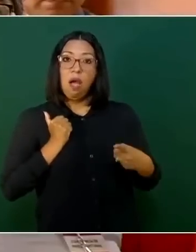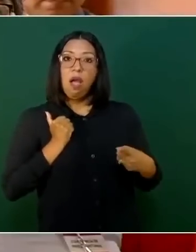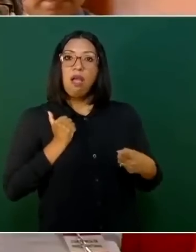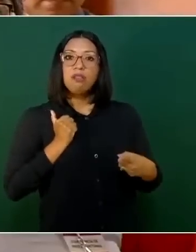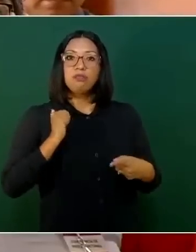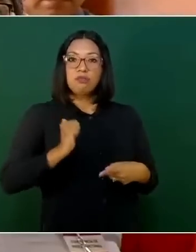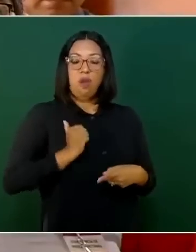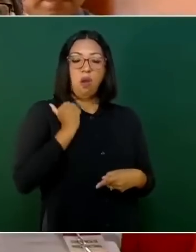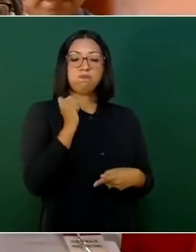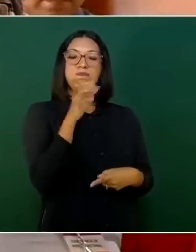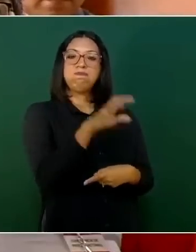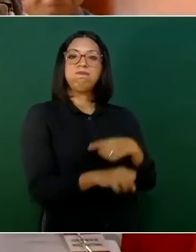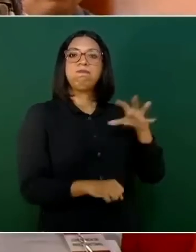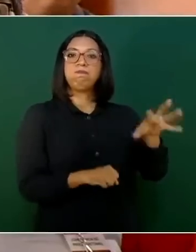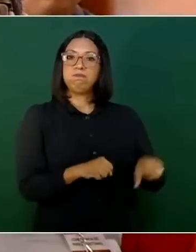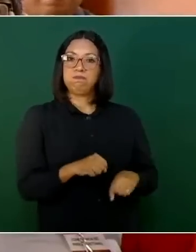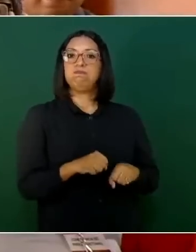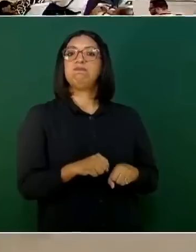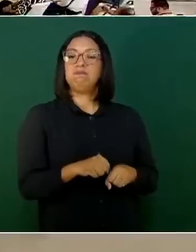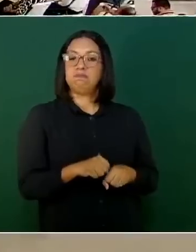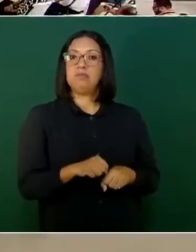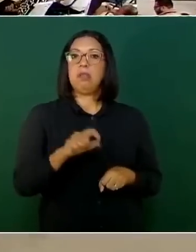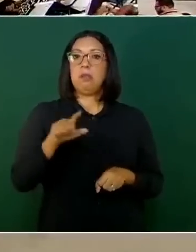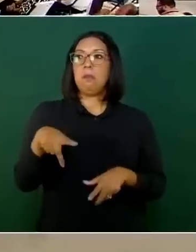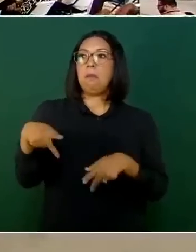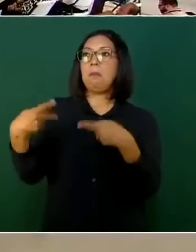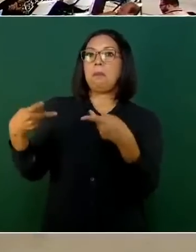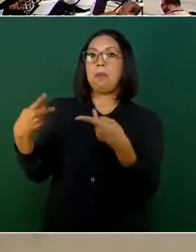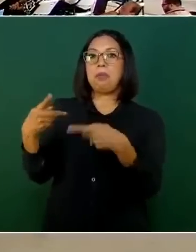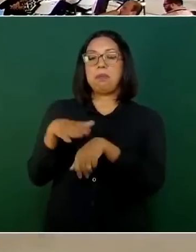chicleros, señor presidente, y que ellos